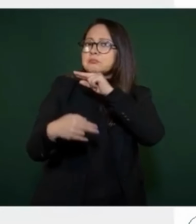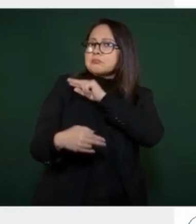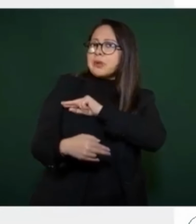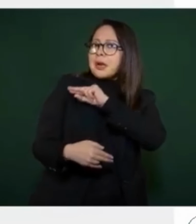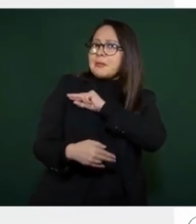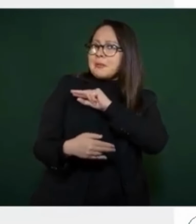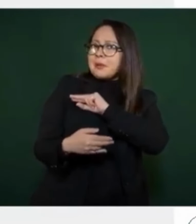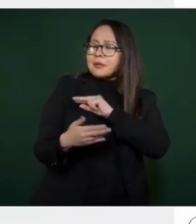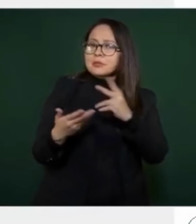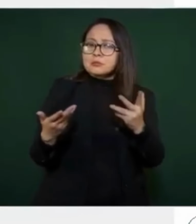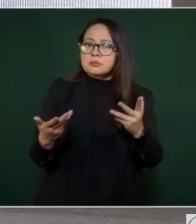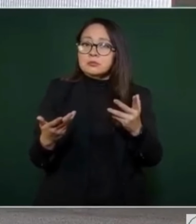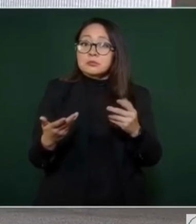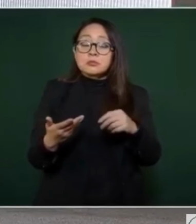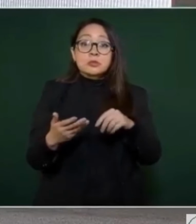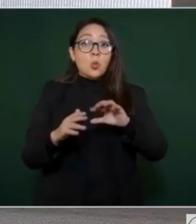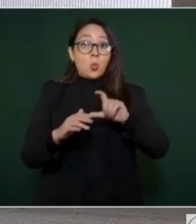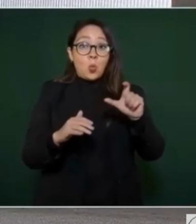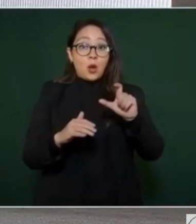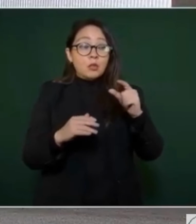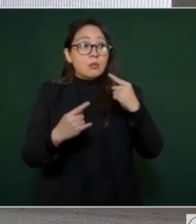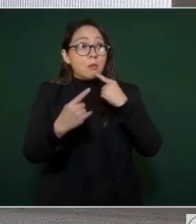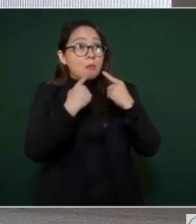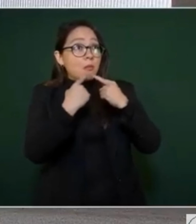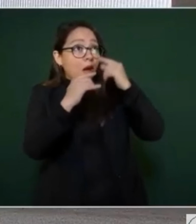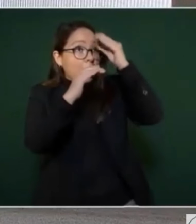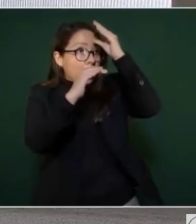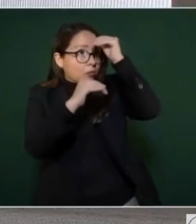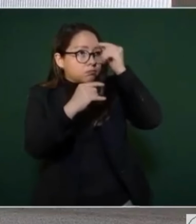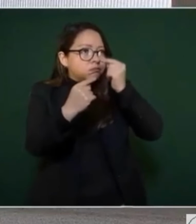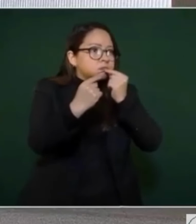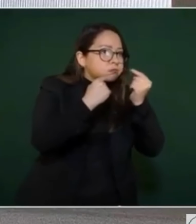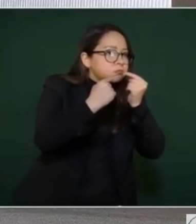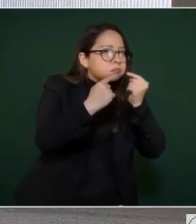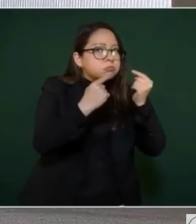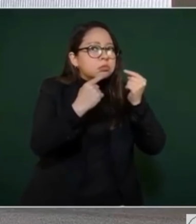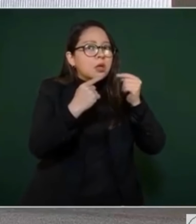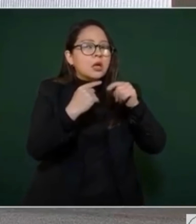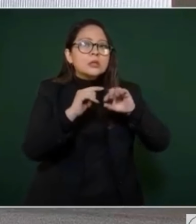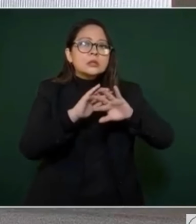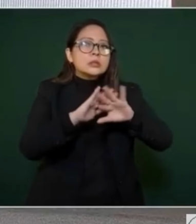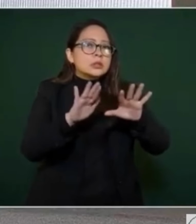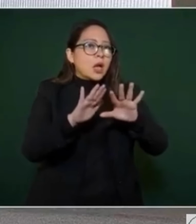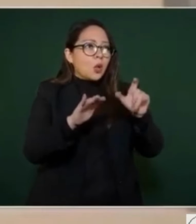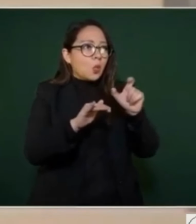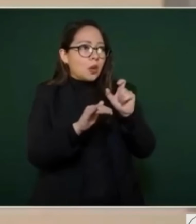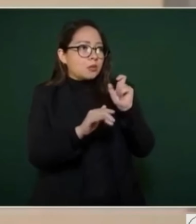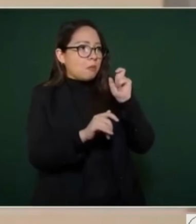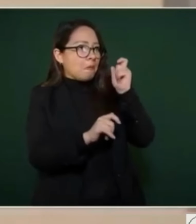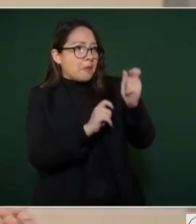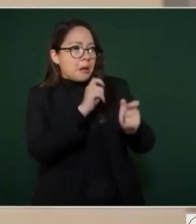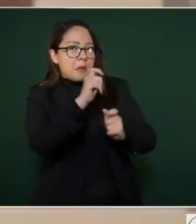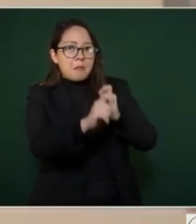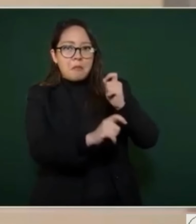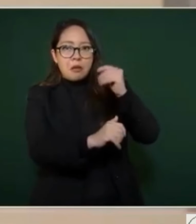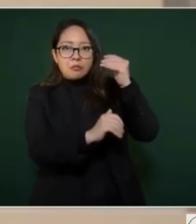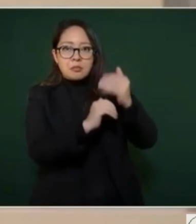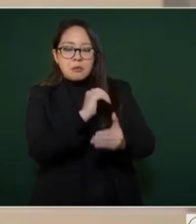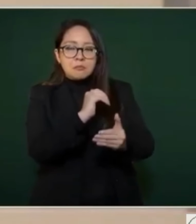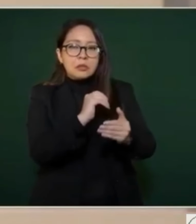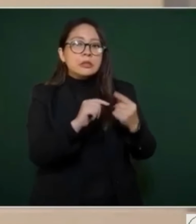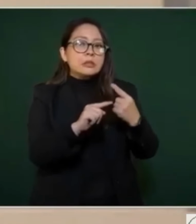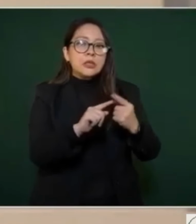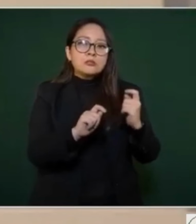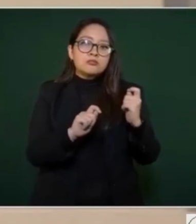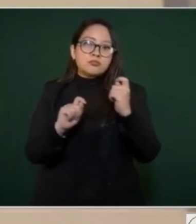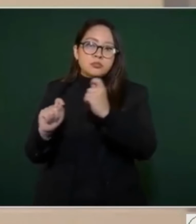y con esta negociación ya pasaron a ser propiedad, digamos, cuando se termine de pagar, de la